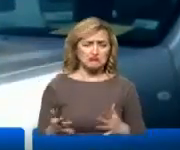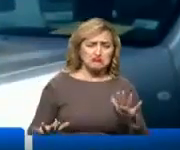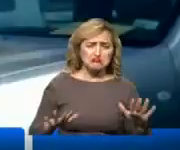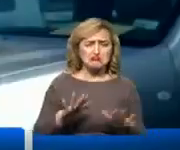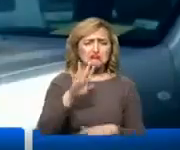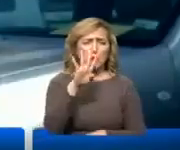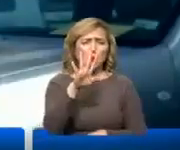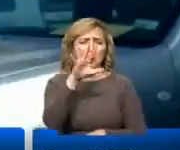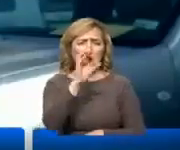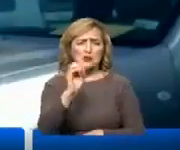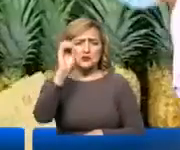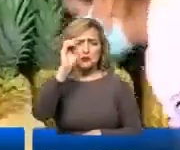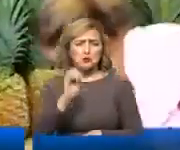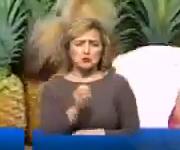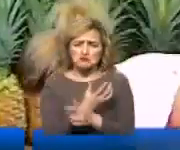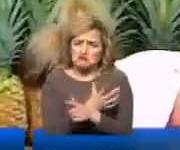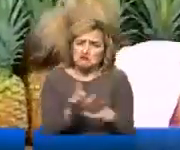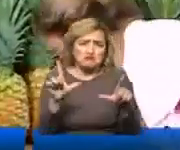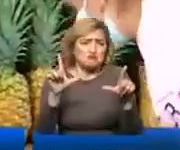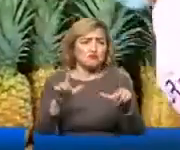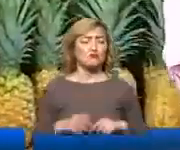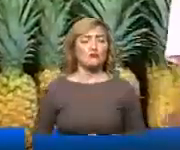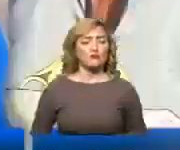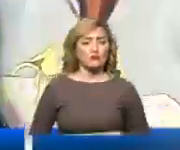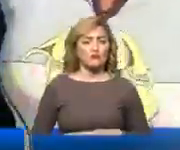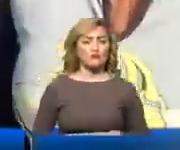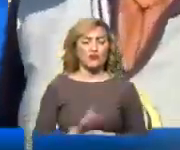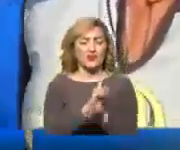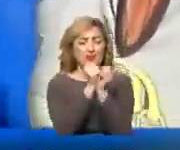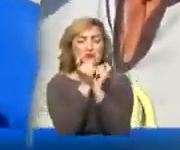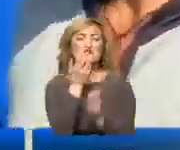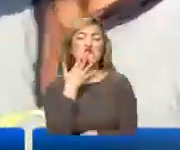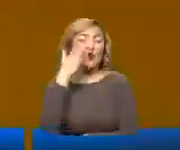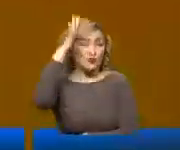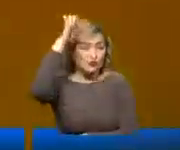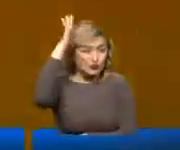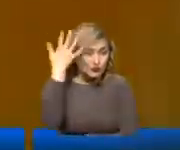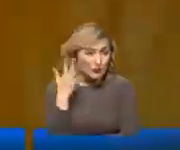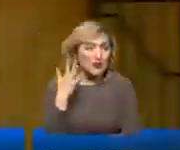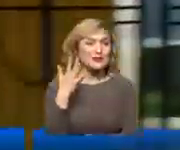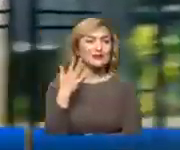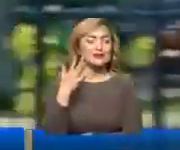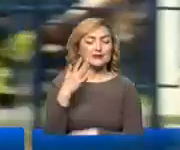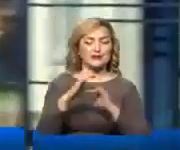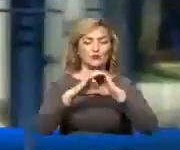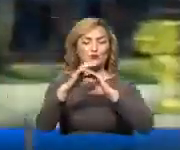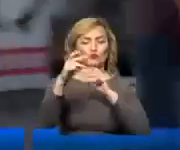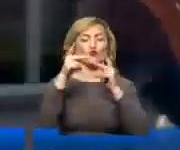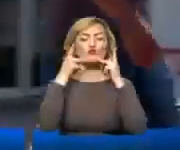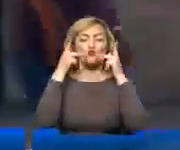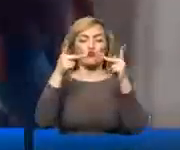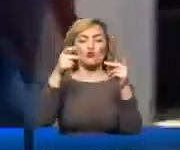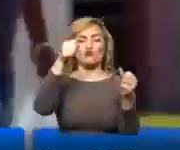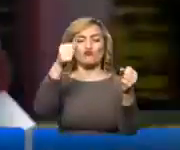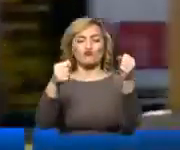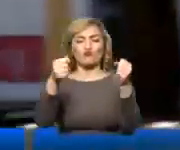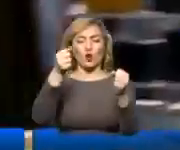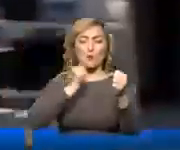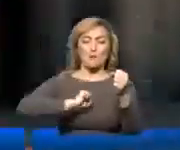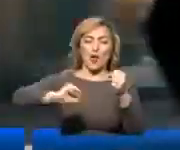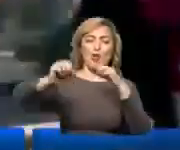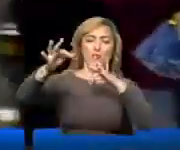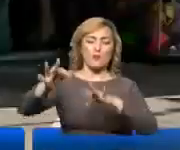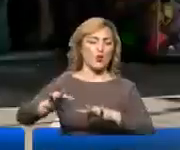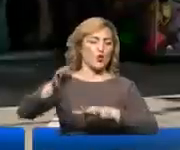un 40 por ciento de su capacidad a pesar del cambio de color el transporte urbano es ni intercantonal está permitido eso se verá recién